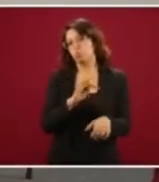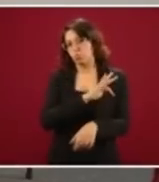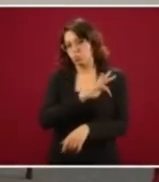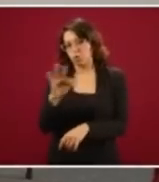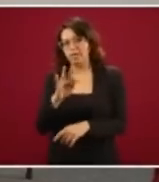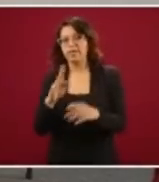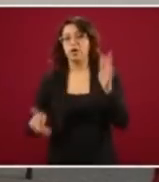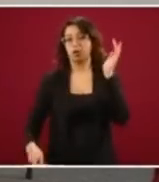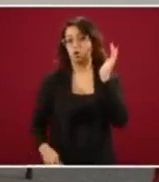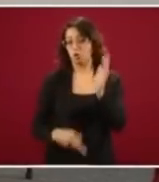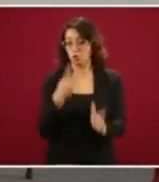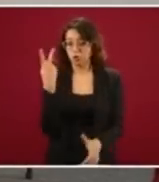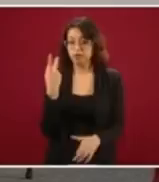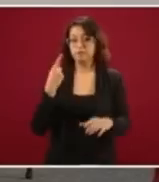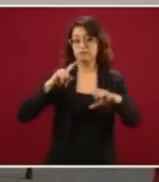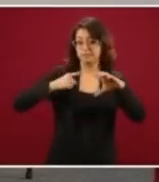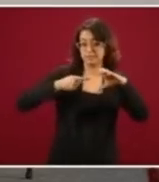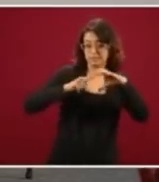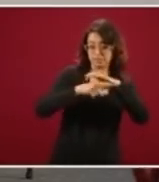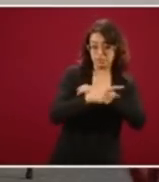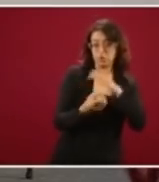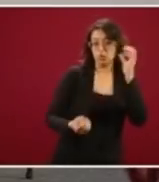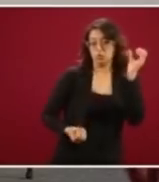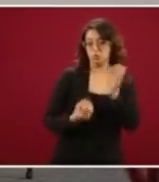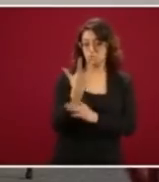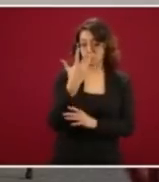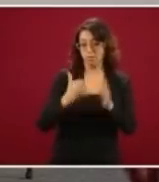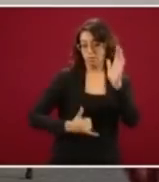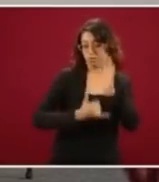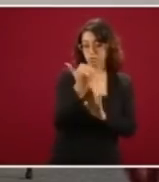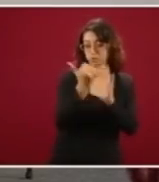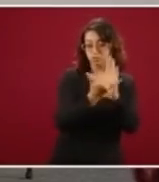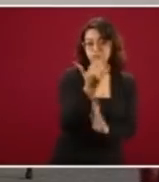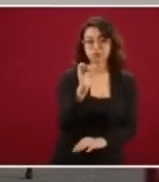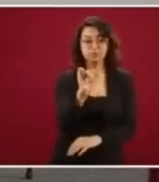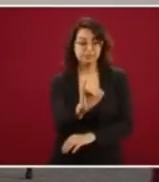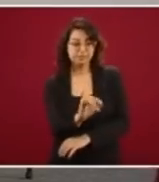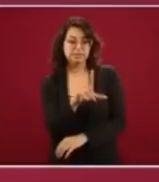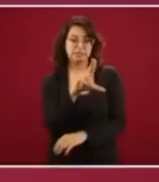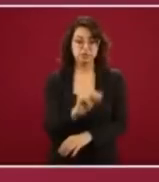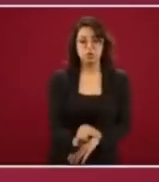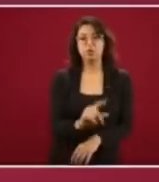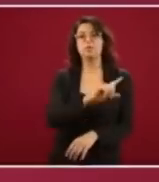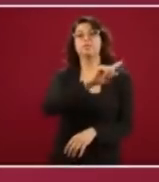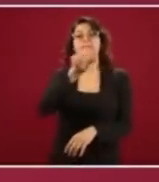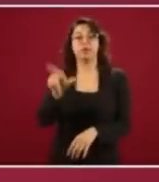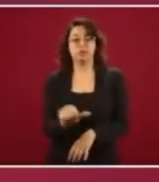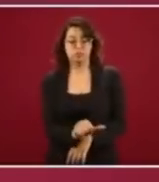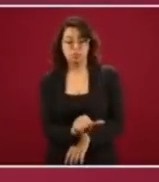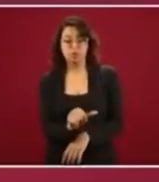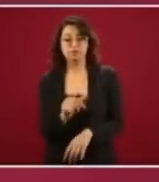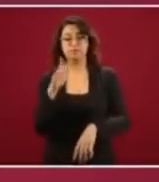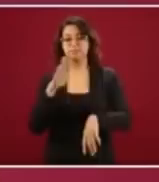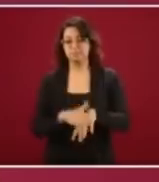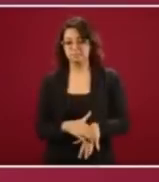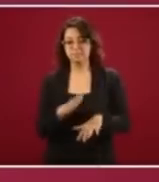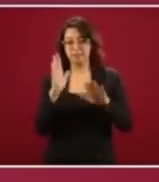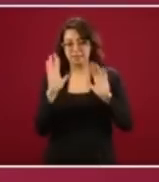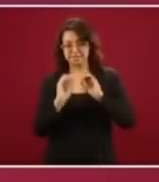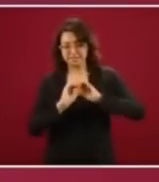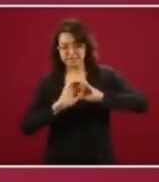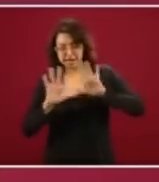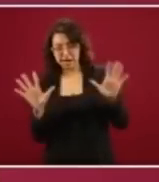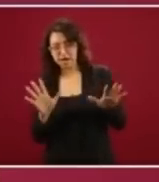donde aquí señalaba en el mapa, y ya teniendo eso confirmado,